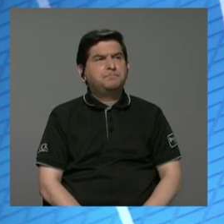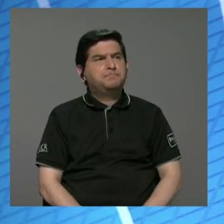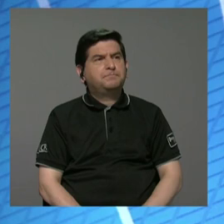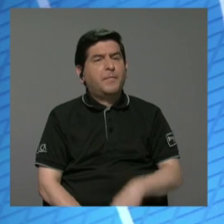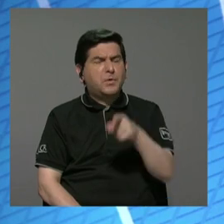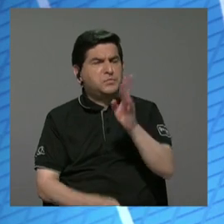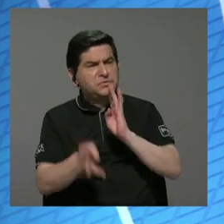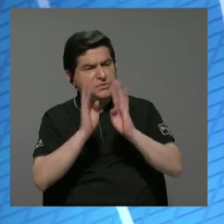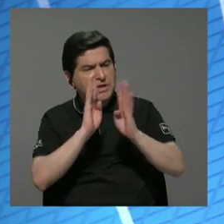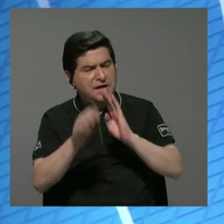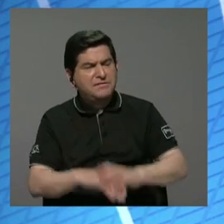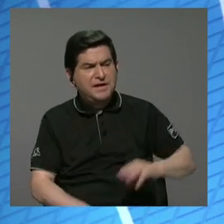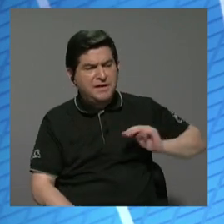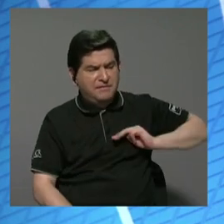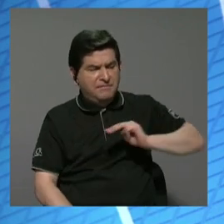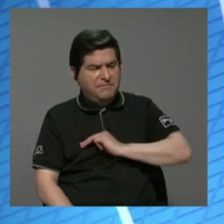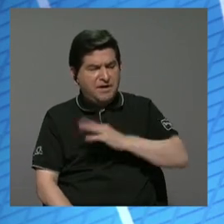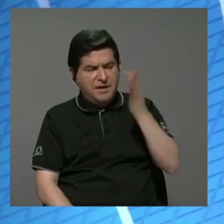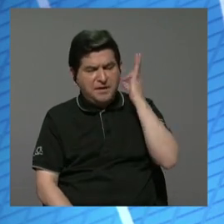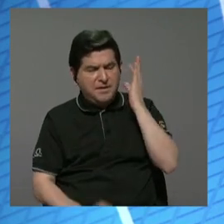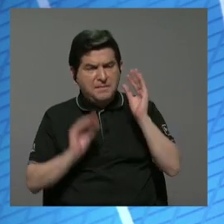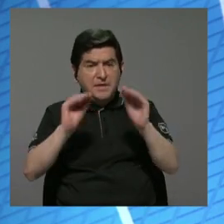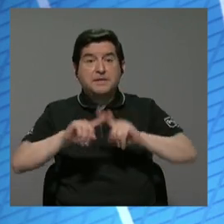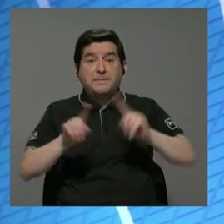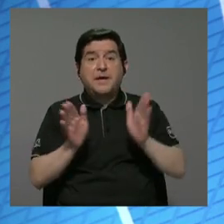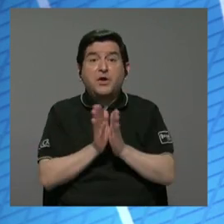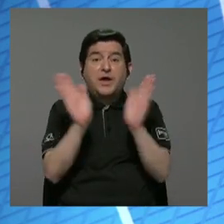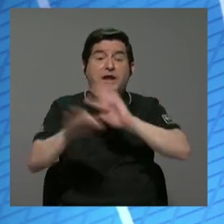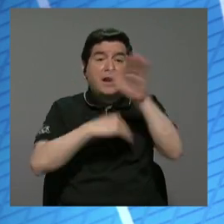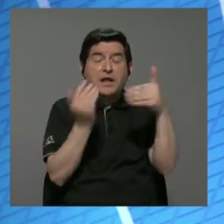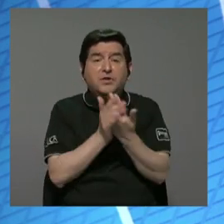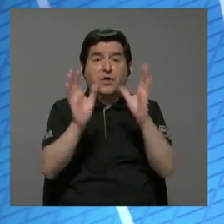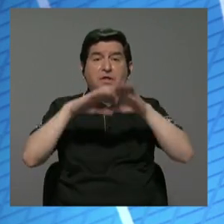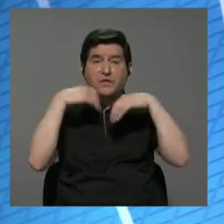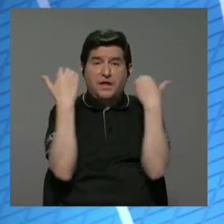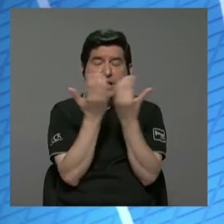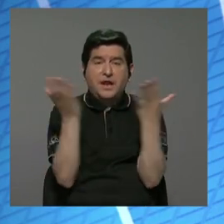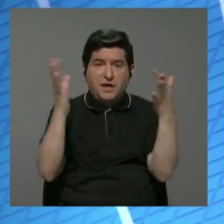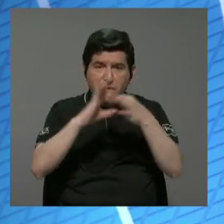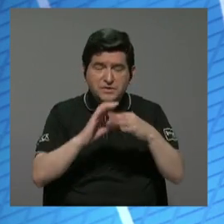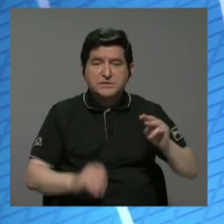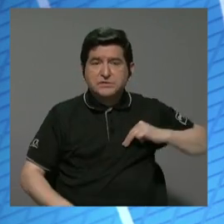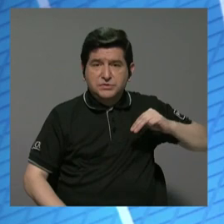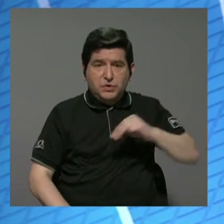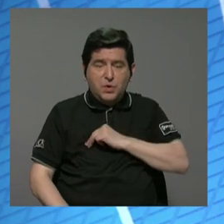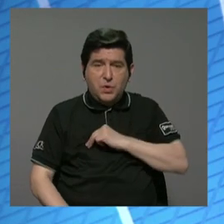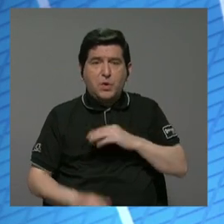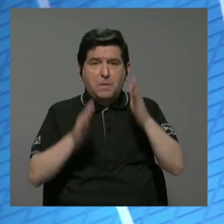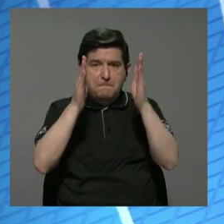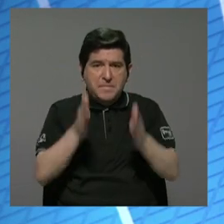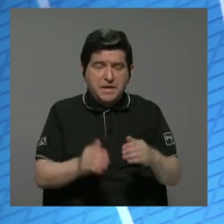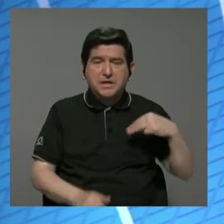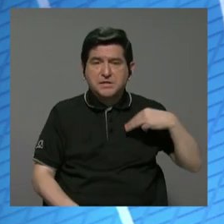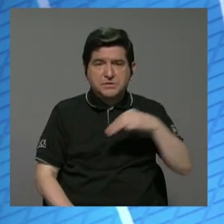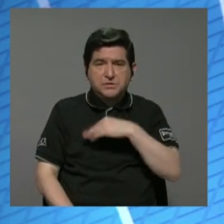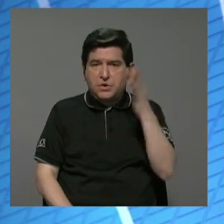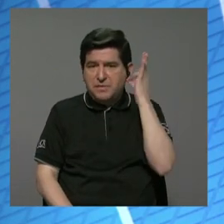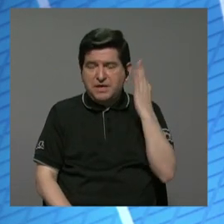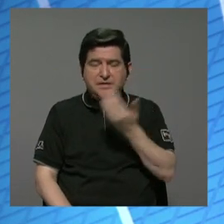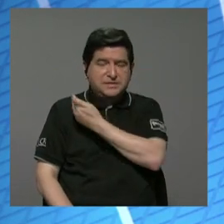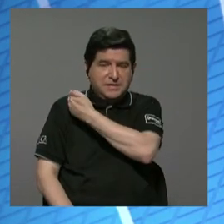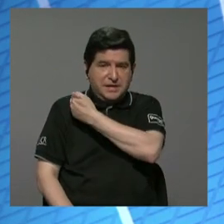vos hablabas ahora de la ministra de Educación, pero yo creo que en general toda la comisión de enlace, ¿verdad?, de los ministros y las ministras, el mismo presidente de